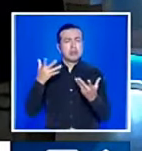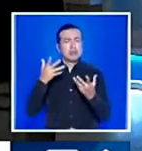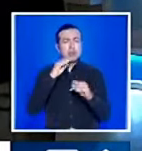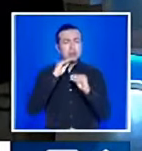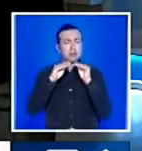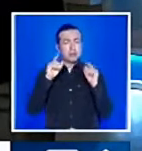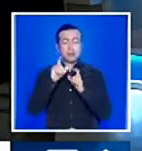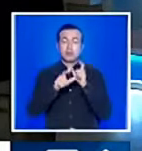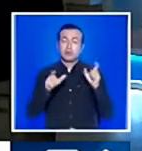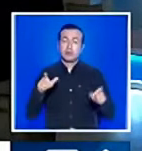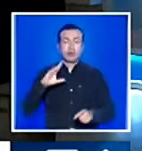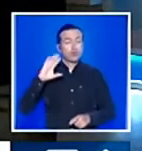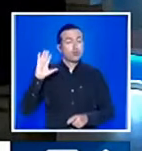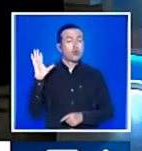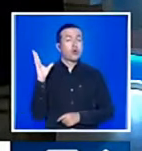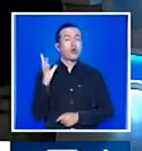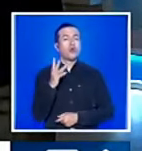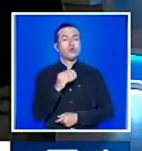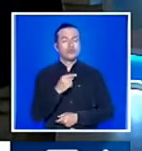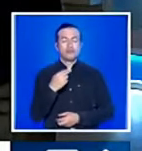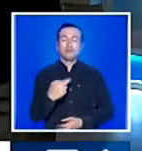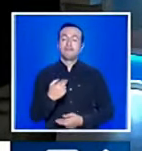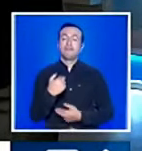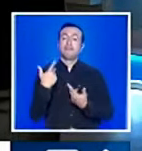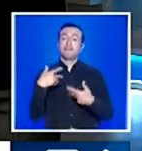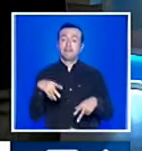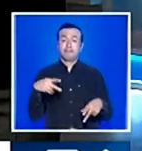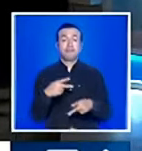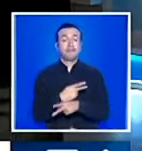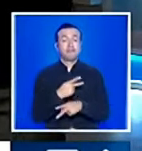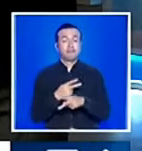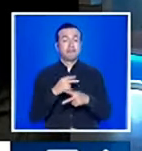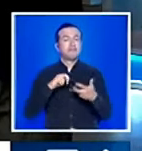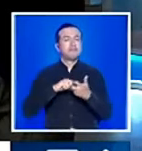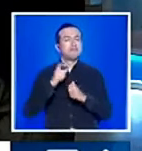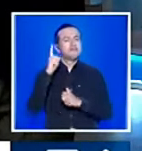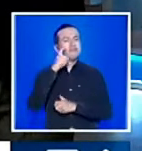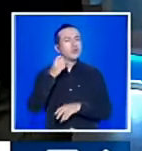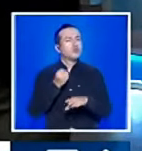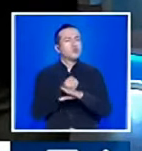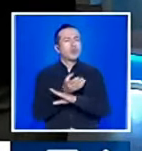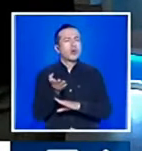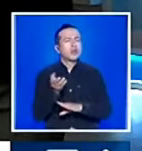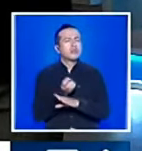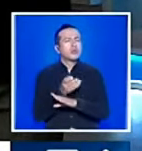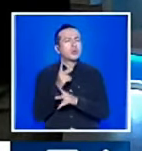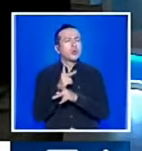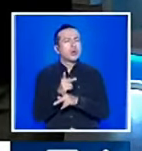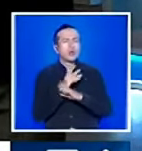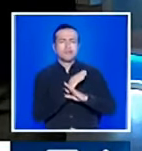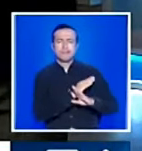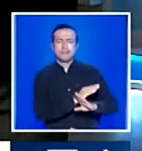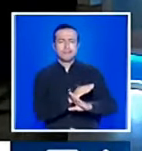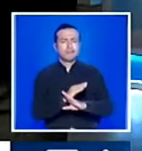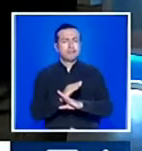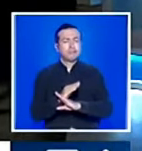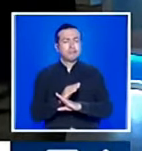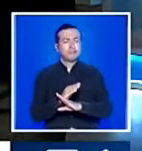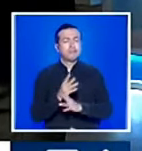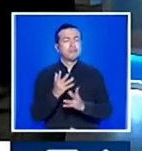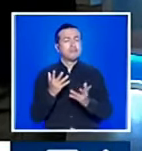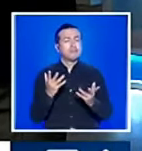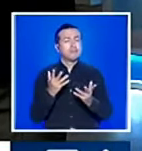esto hay que tenerlo en cuenta, todos somos vulnerables a este delito, pero ¿qué recomendaciones podemos seguir para evitar en algo que nos pueda suceder